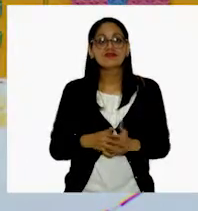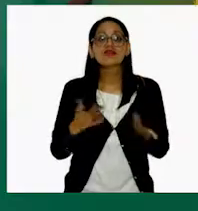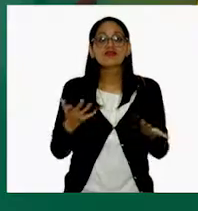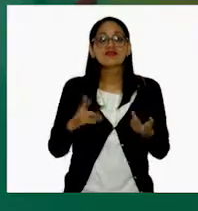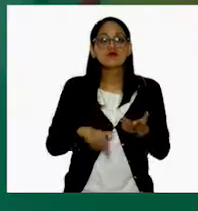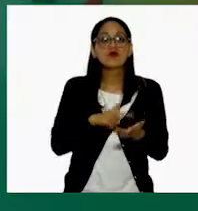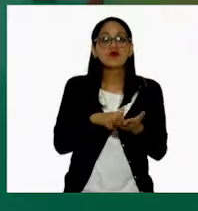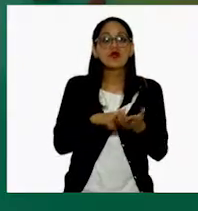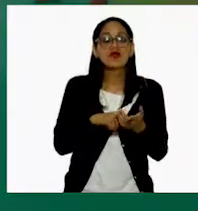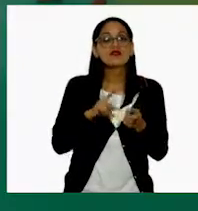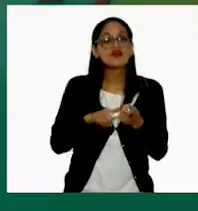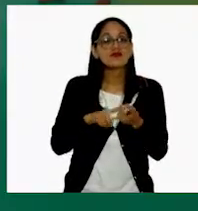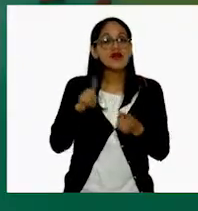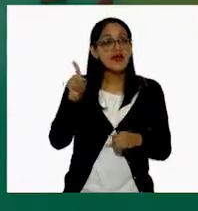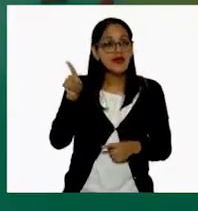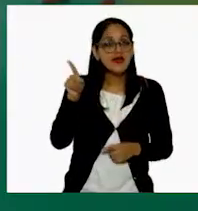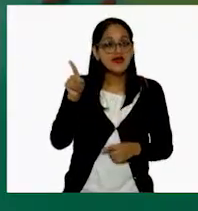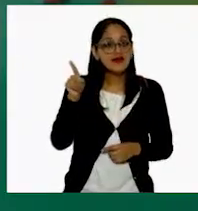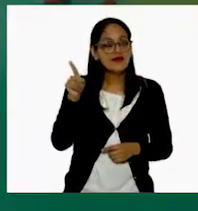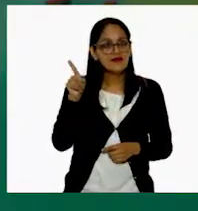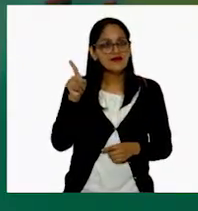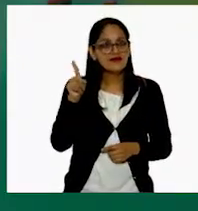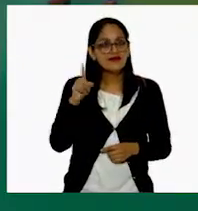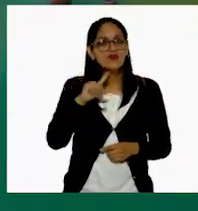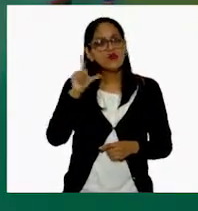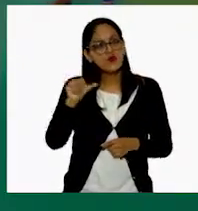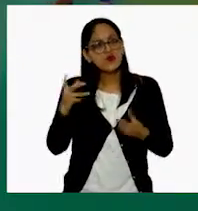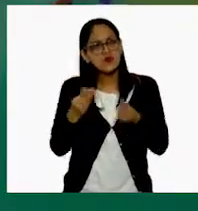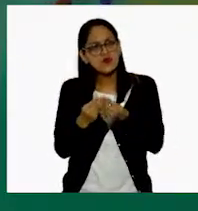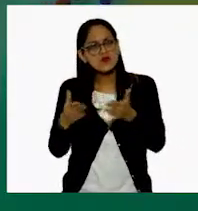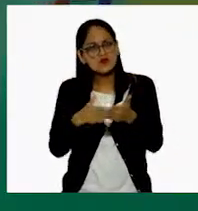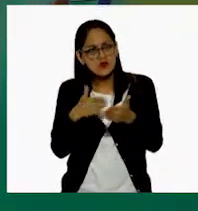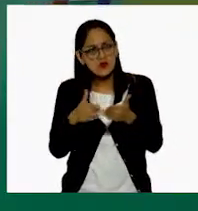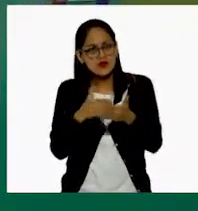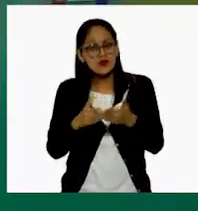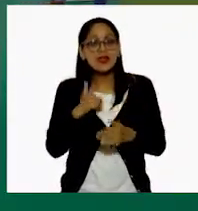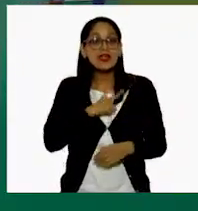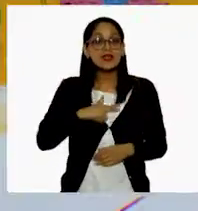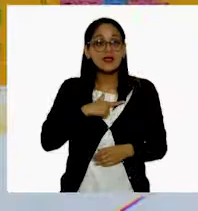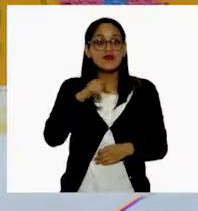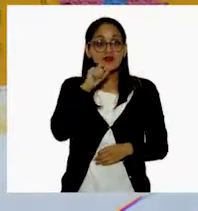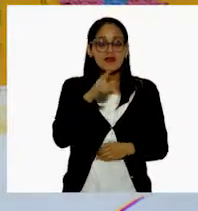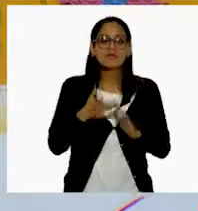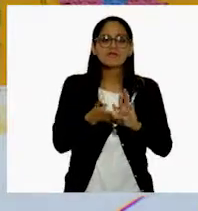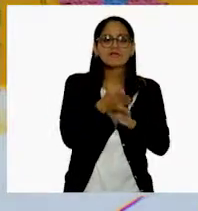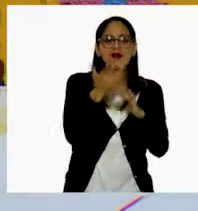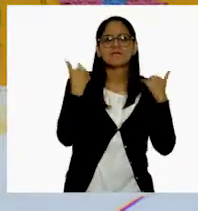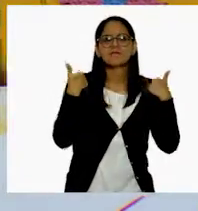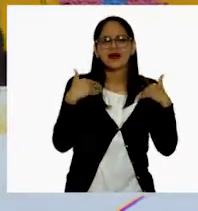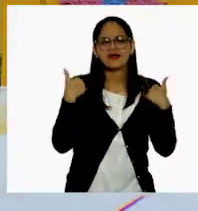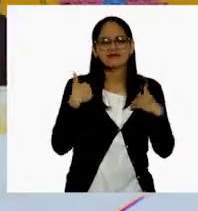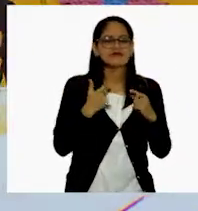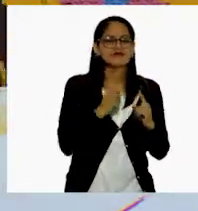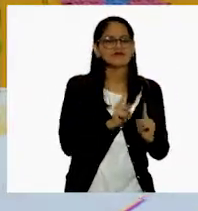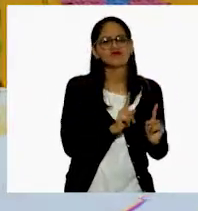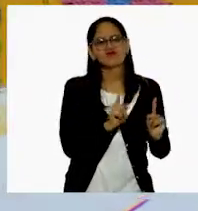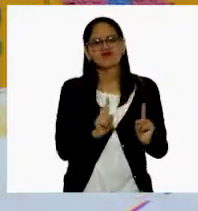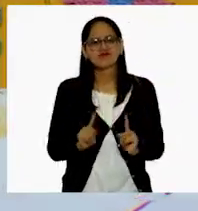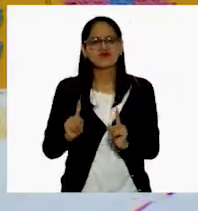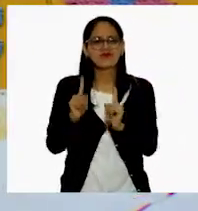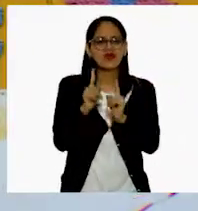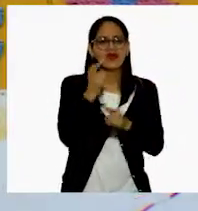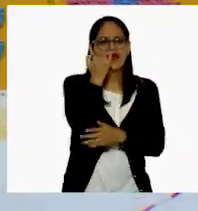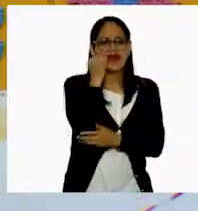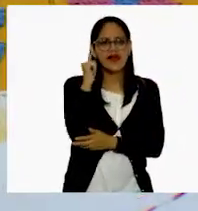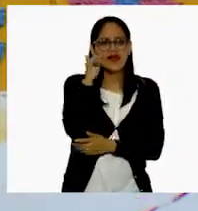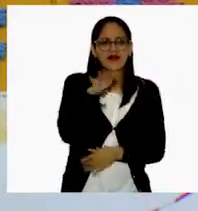en un barco, sí, sí, sí. Y luego cocinaban juntos y les gustaba también pasear por todos los jardines